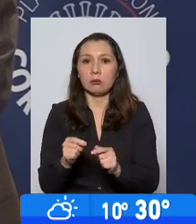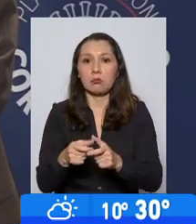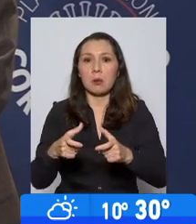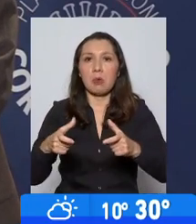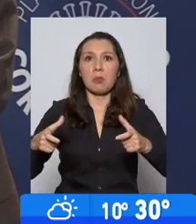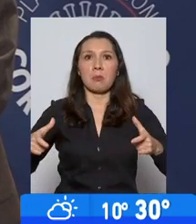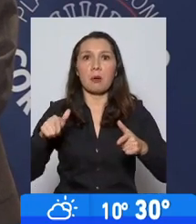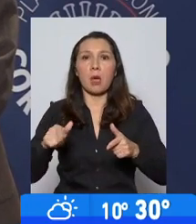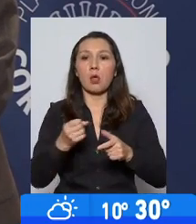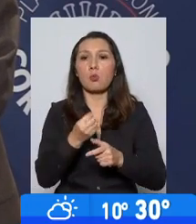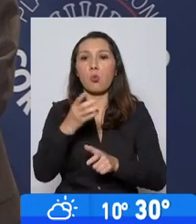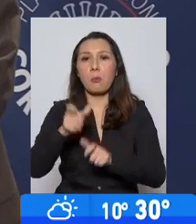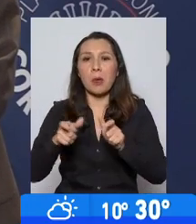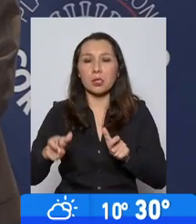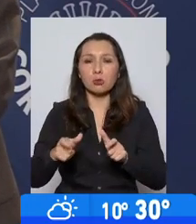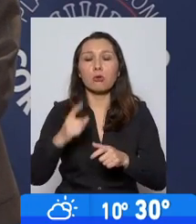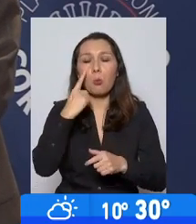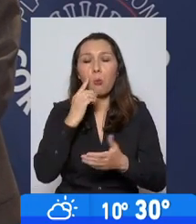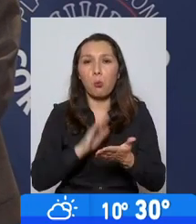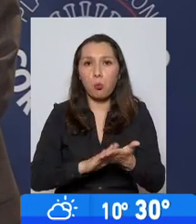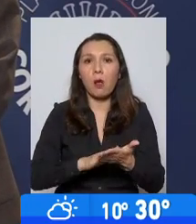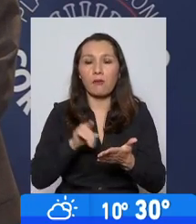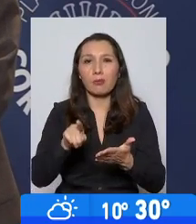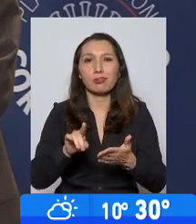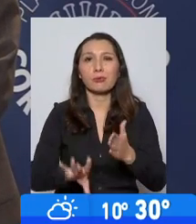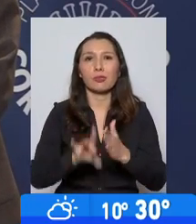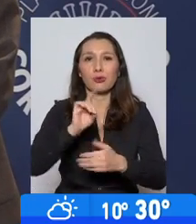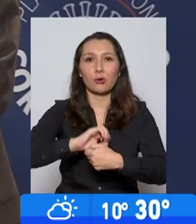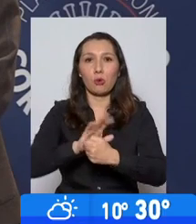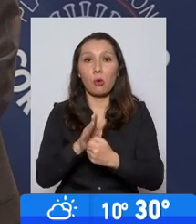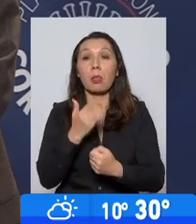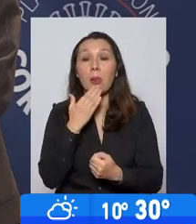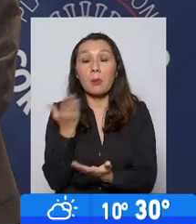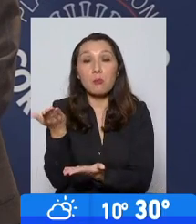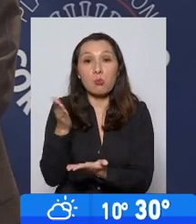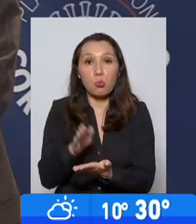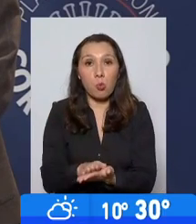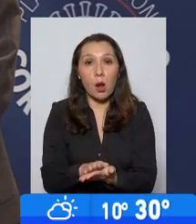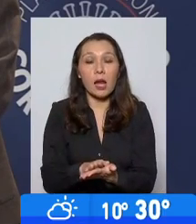crecen tanto en número de casos comprobados como en mortalidad,